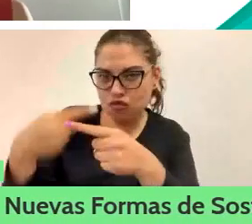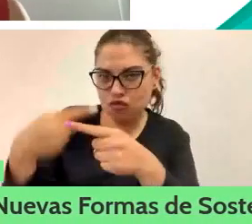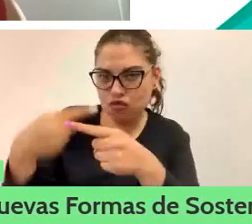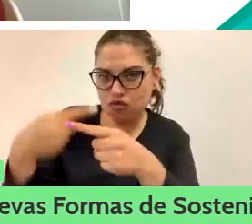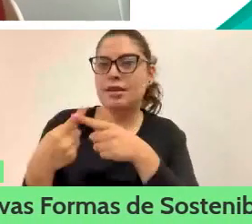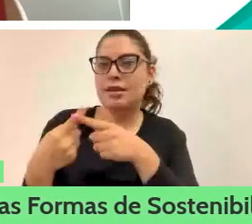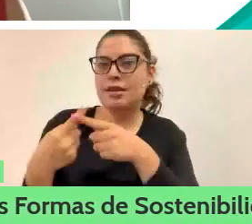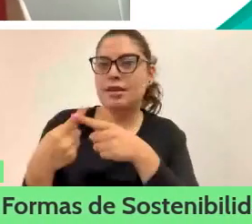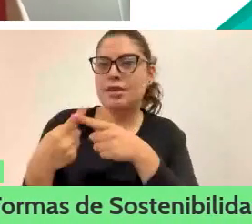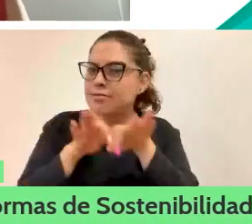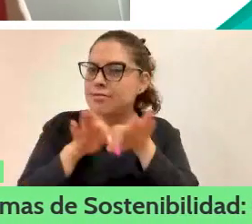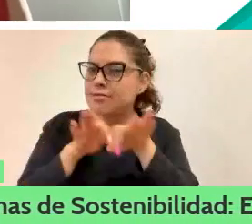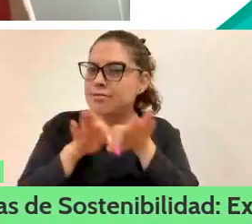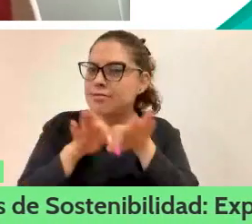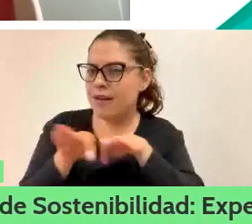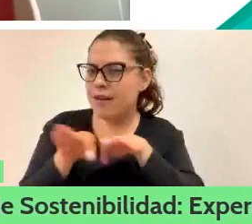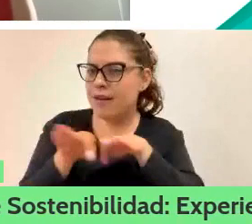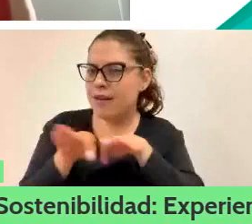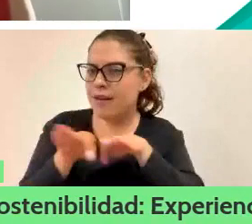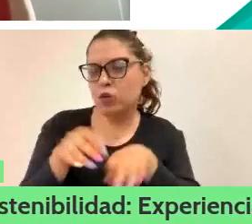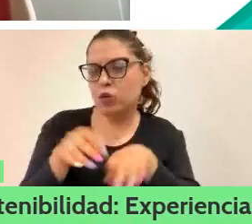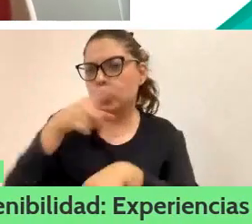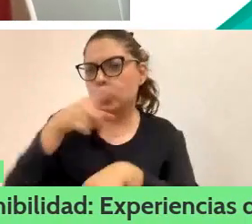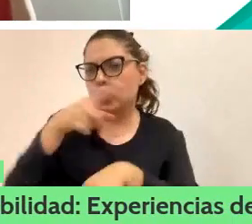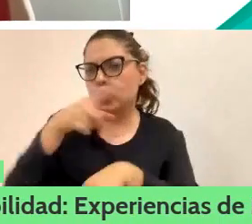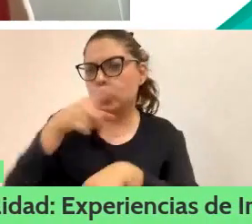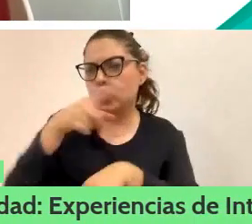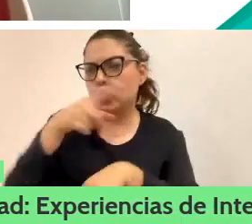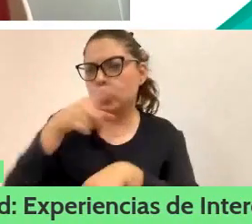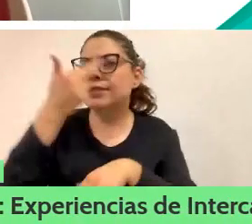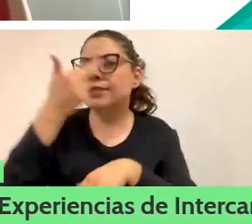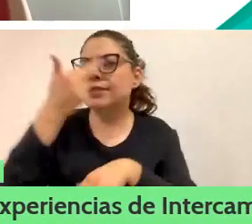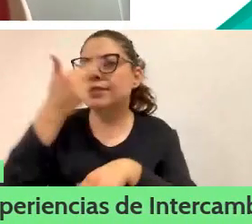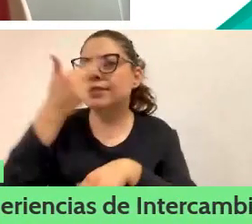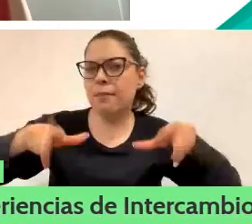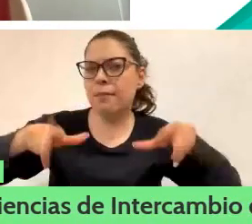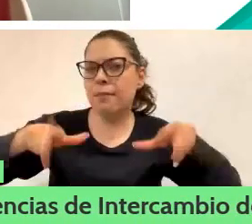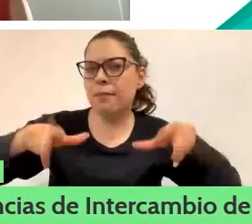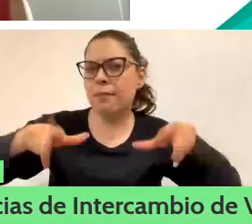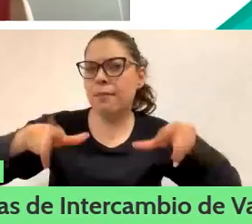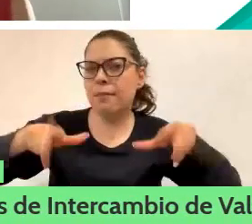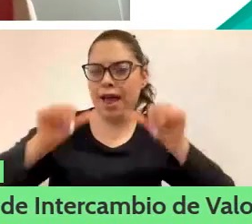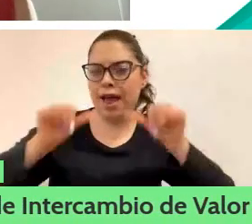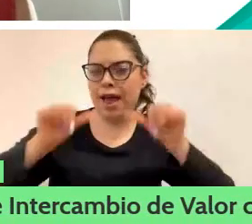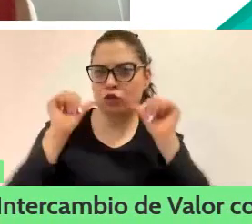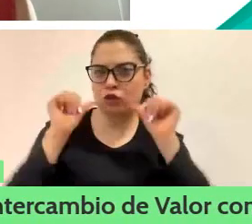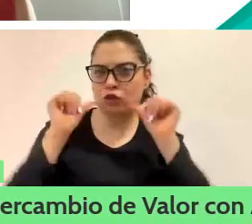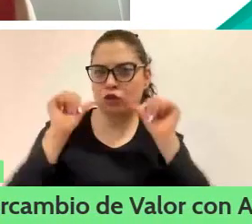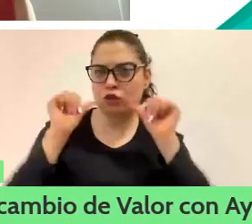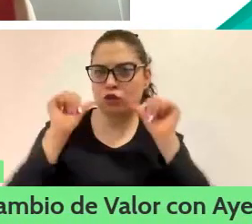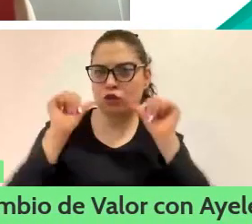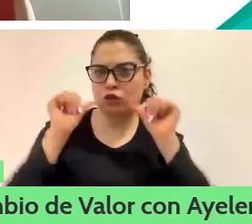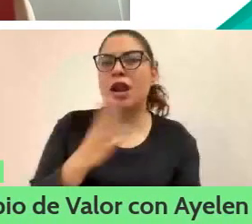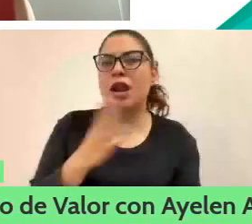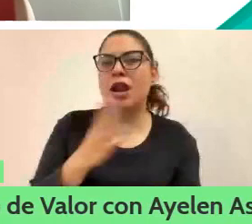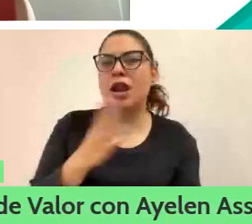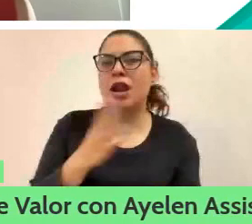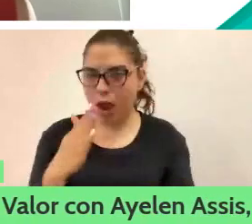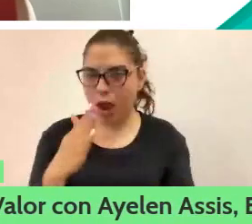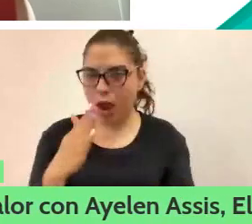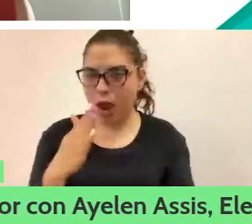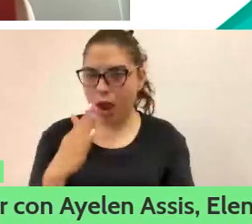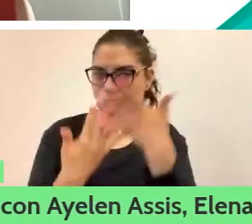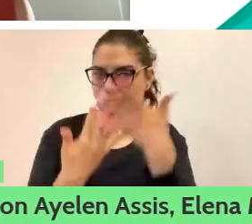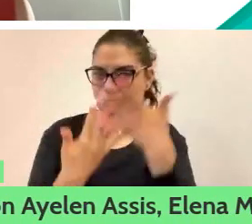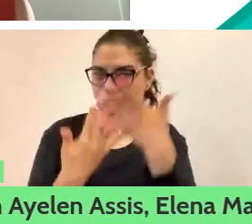quieren saber más sobre En Buenas Manos, pueden revisar en nuestra web y hay muchísimos otros servicios. Y trabajamos con otros colectivos también, con